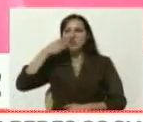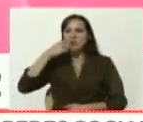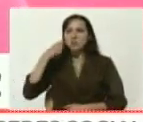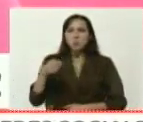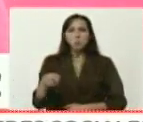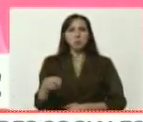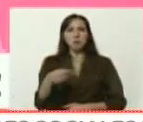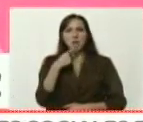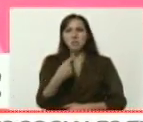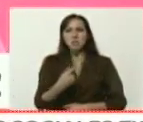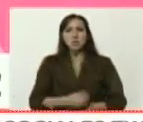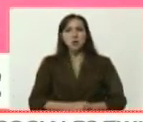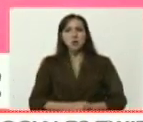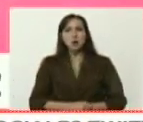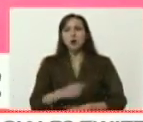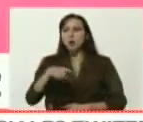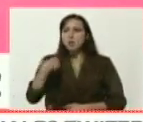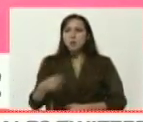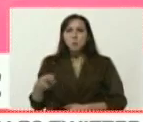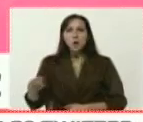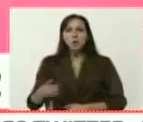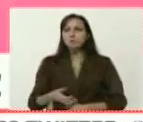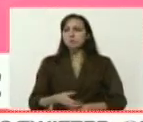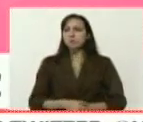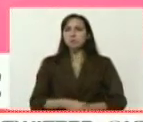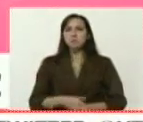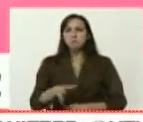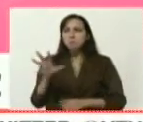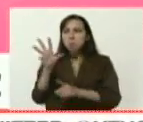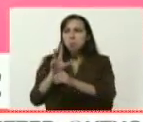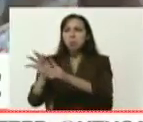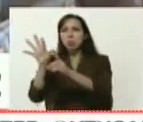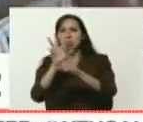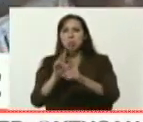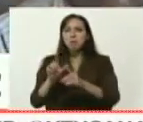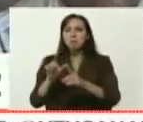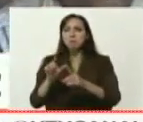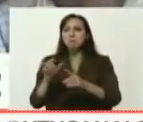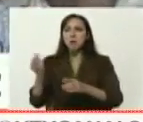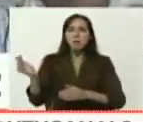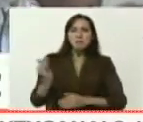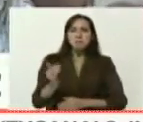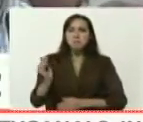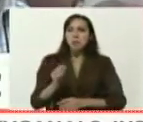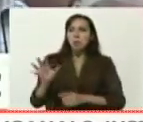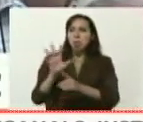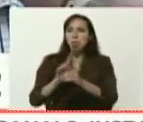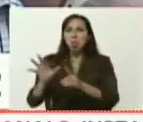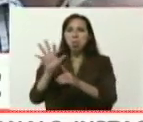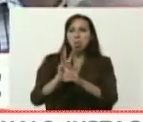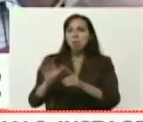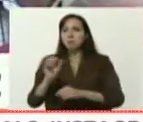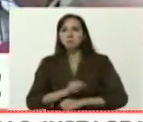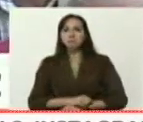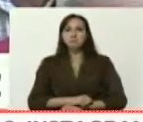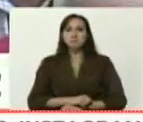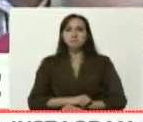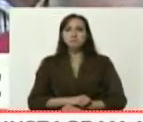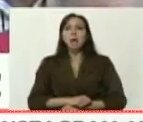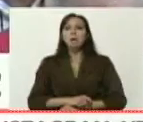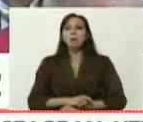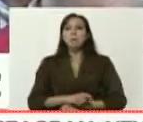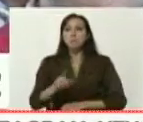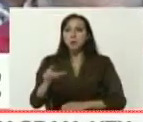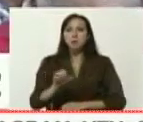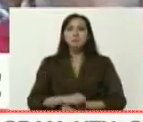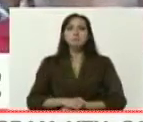trataron de ganárselo y decirles, vengan acá con nosotros. Luego compraron a un puñado de traidores